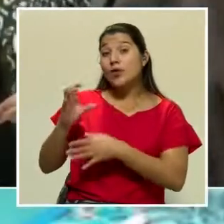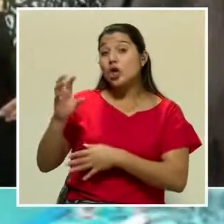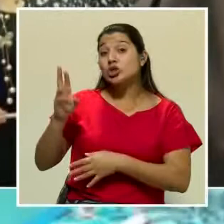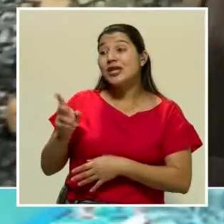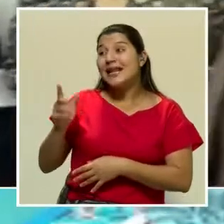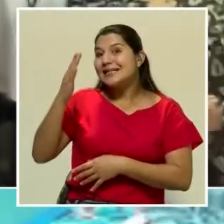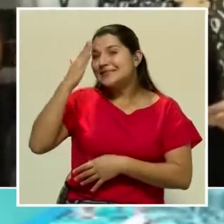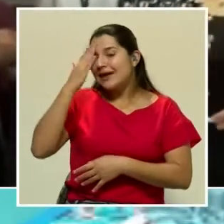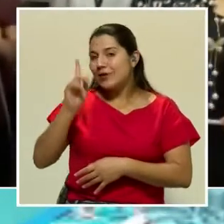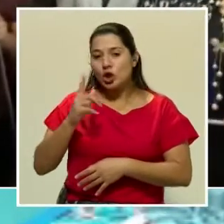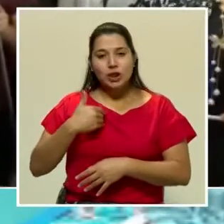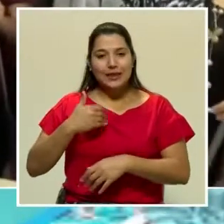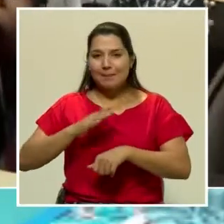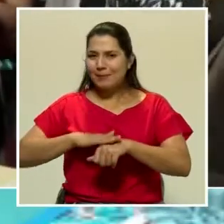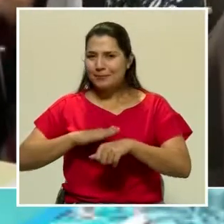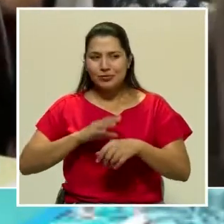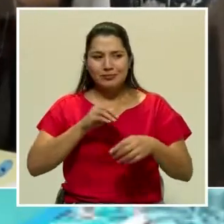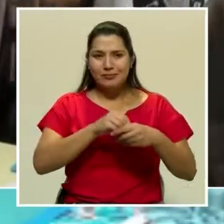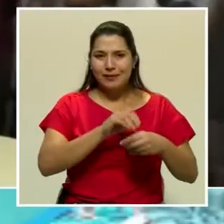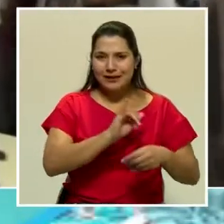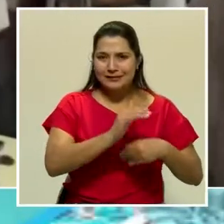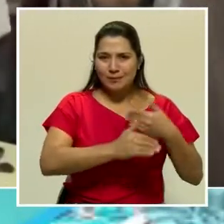tenía ninguna legitimación.